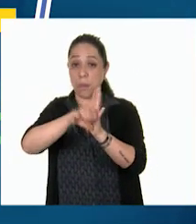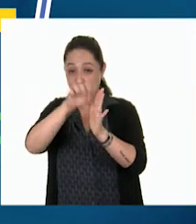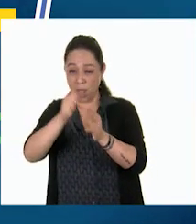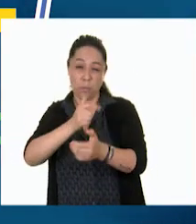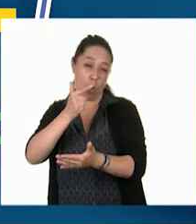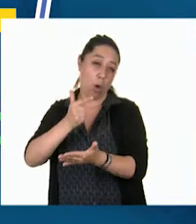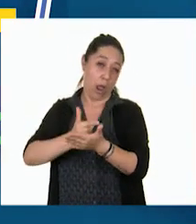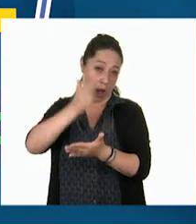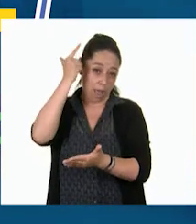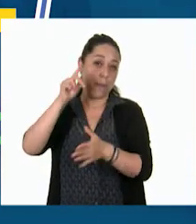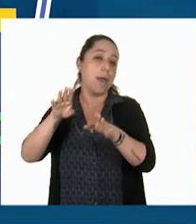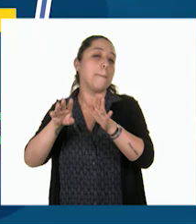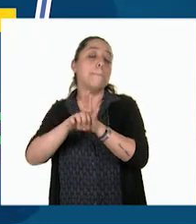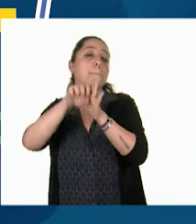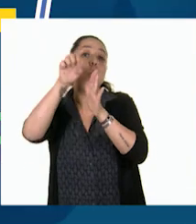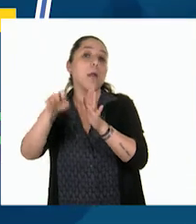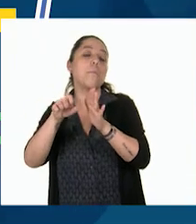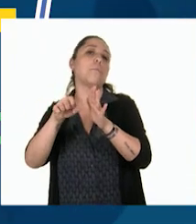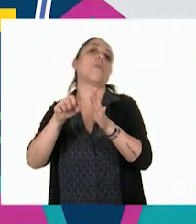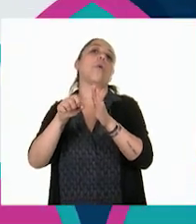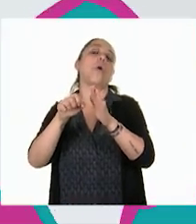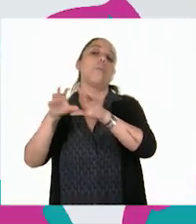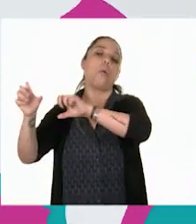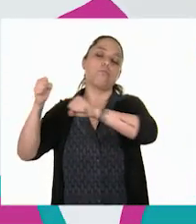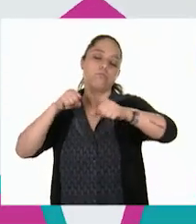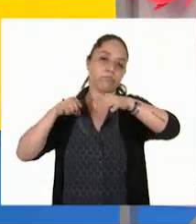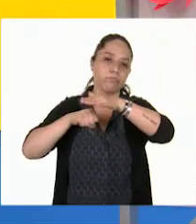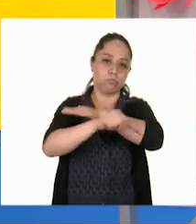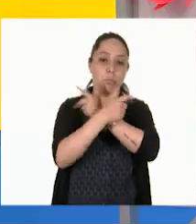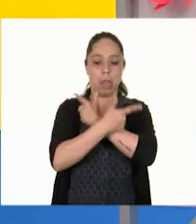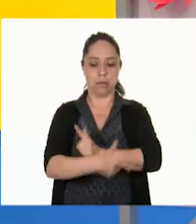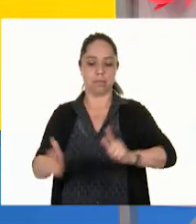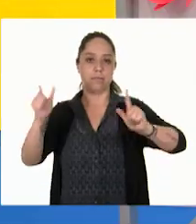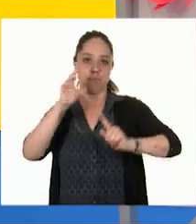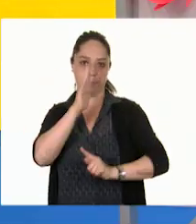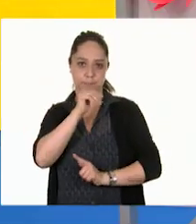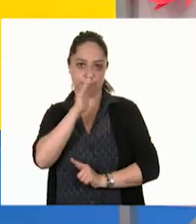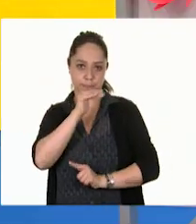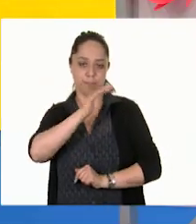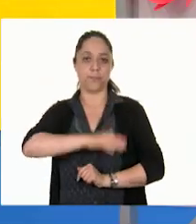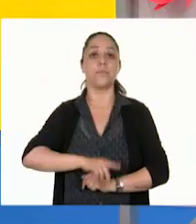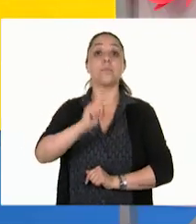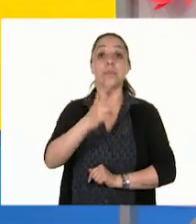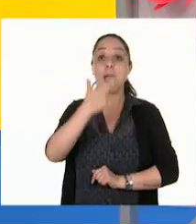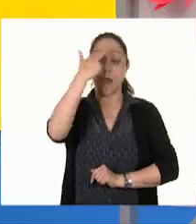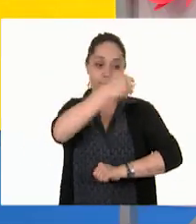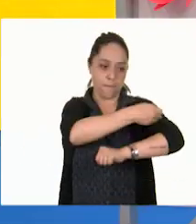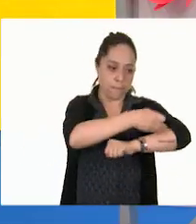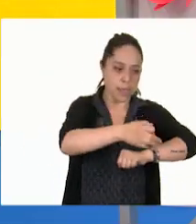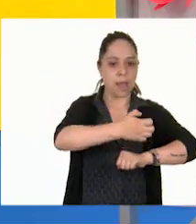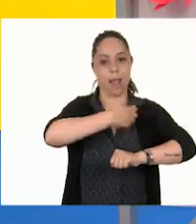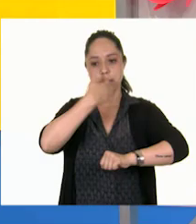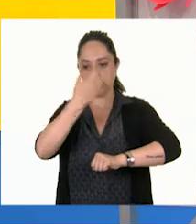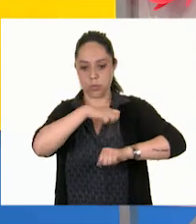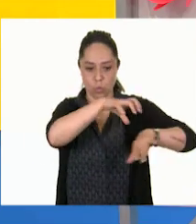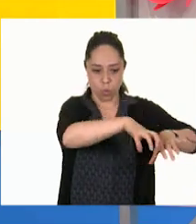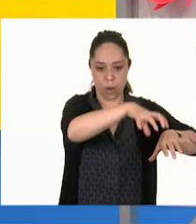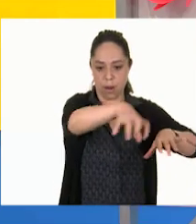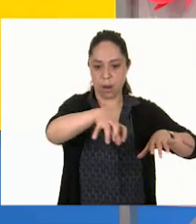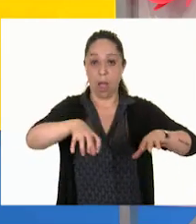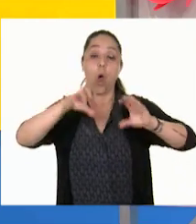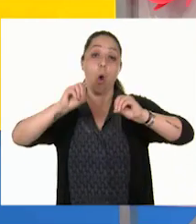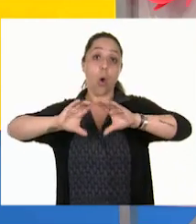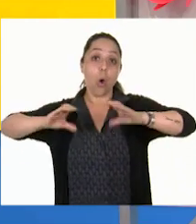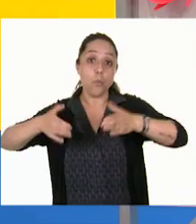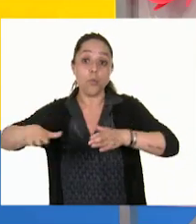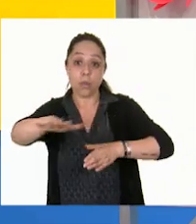libertad. ¡Excelente, chicos! Recuerden también que tanto en la familia como en la escuela o la comunidad existen